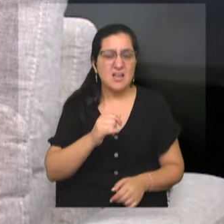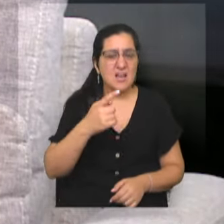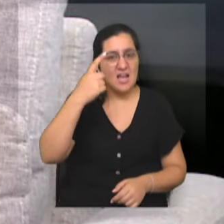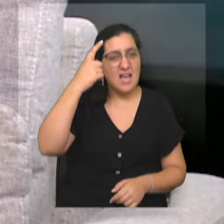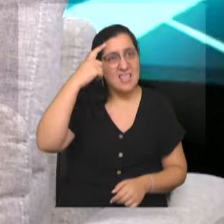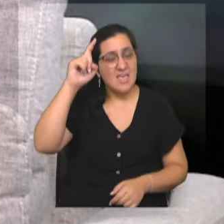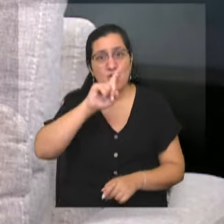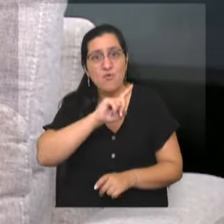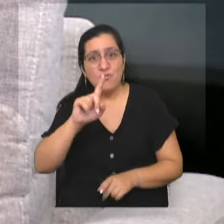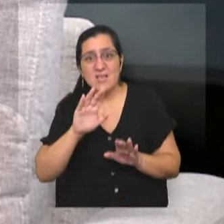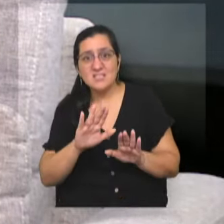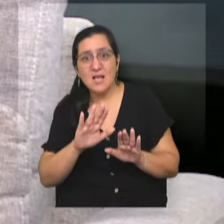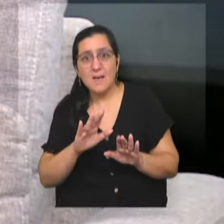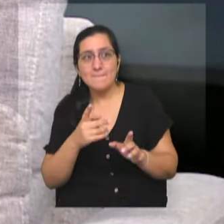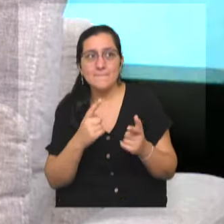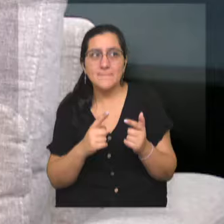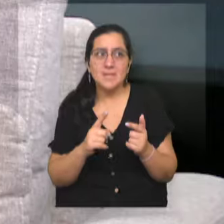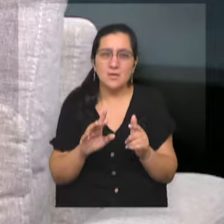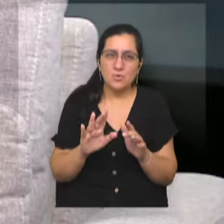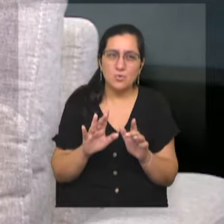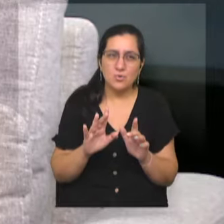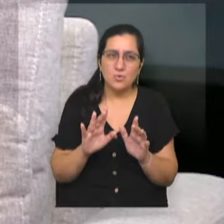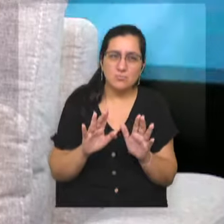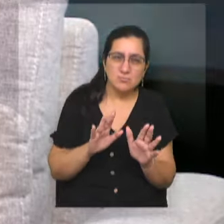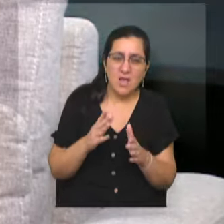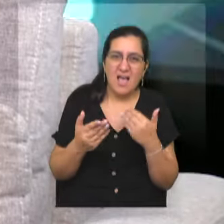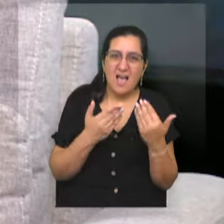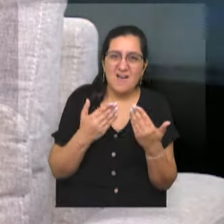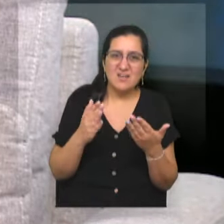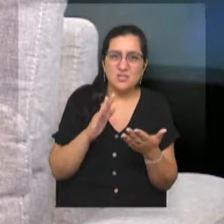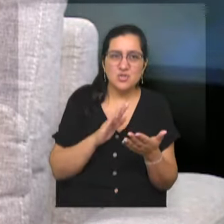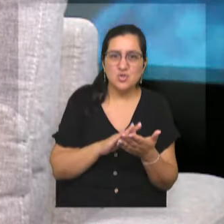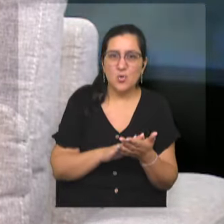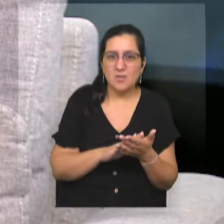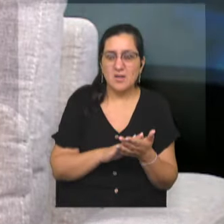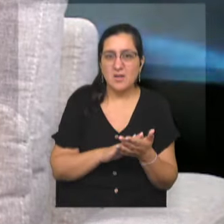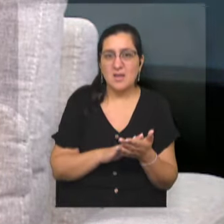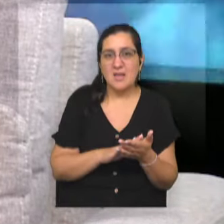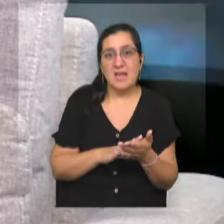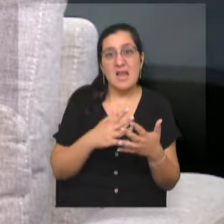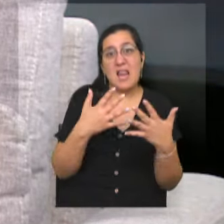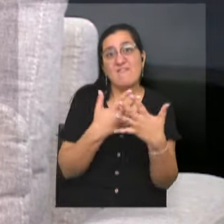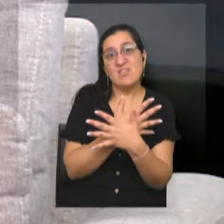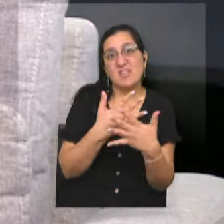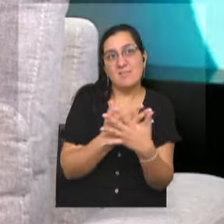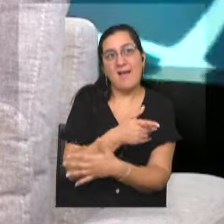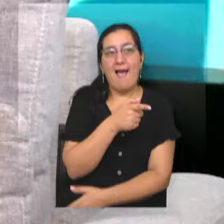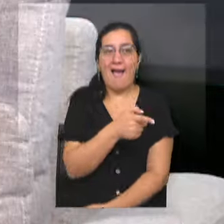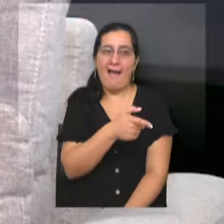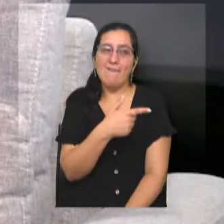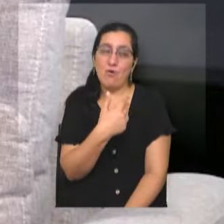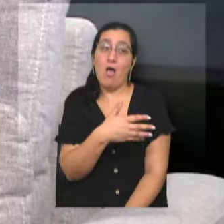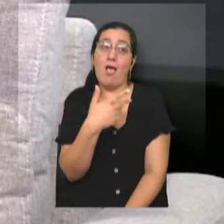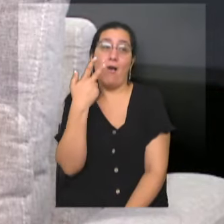pero a su vez también hablan de una malintención de las víctimas, de las supuestas víctimas, ¿no? Porque en este